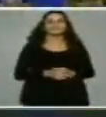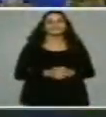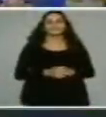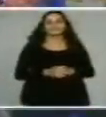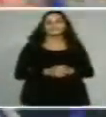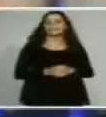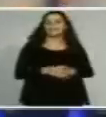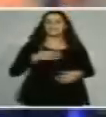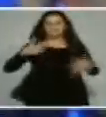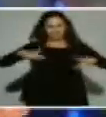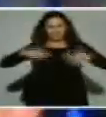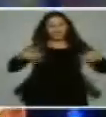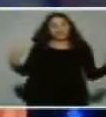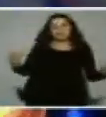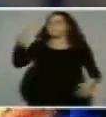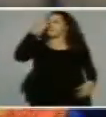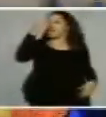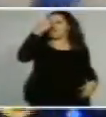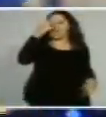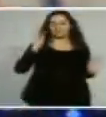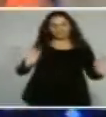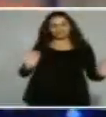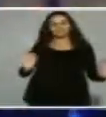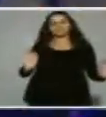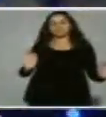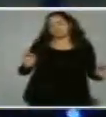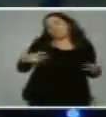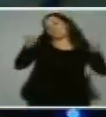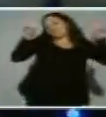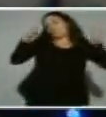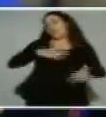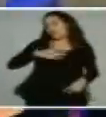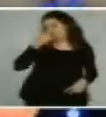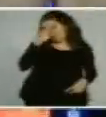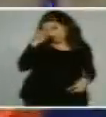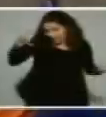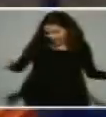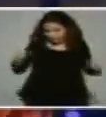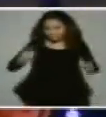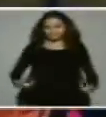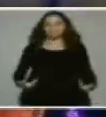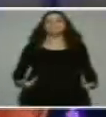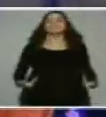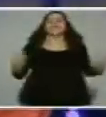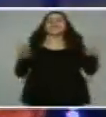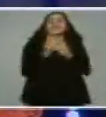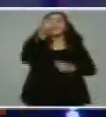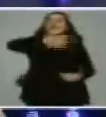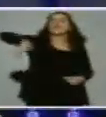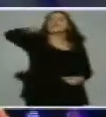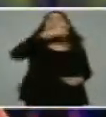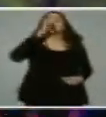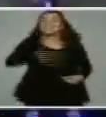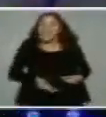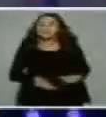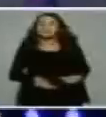payaso es mi disfraz alegoría de Mi Carnaval Con ustedes